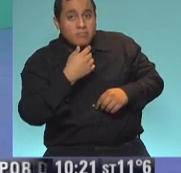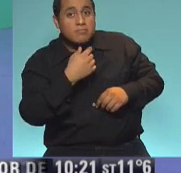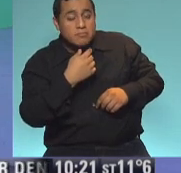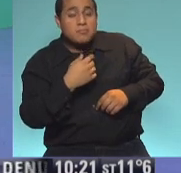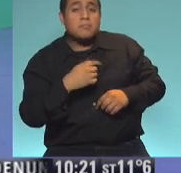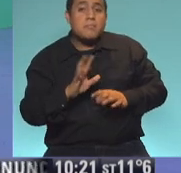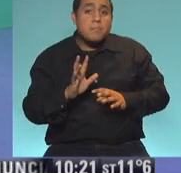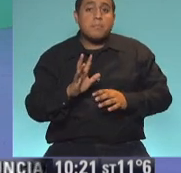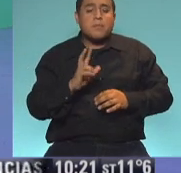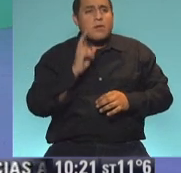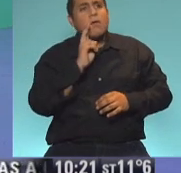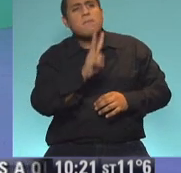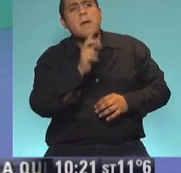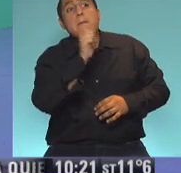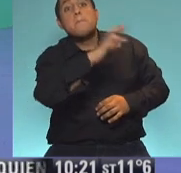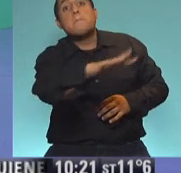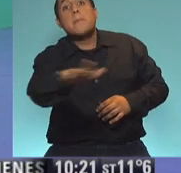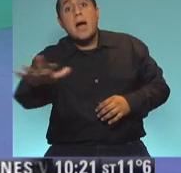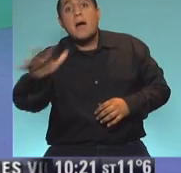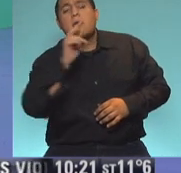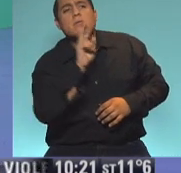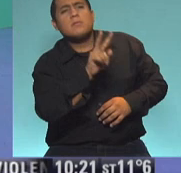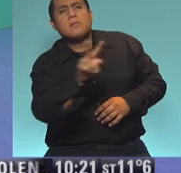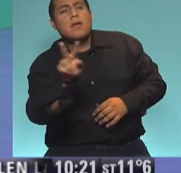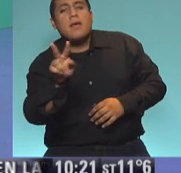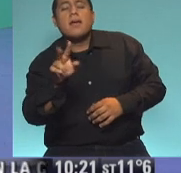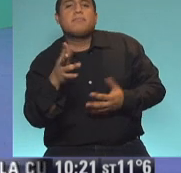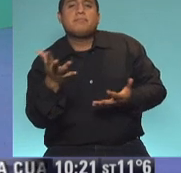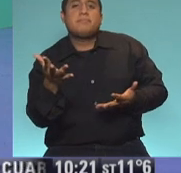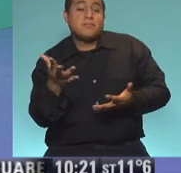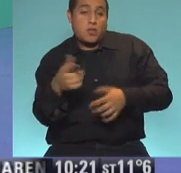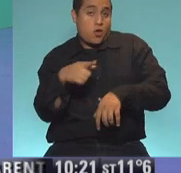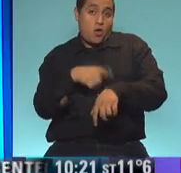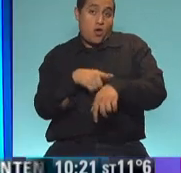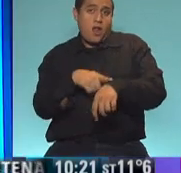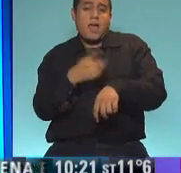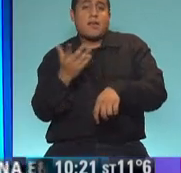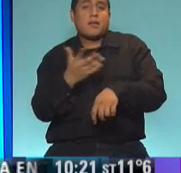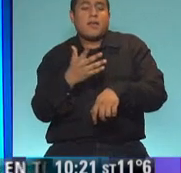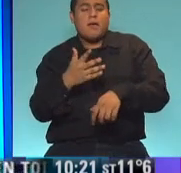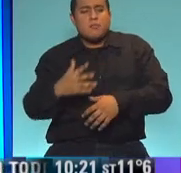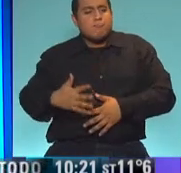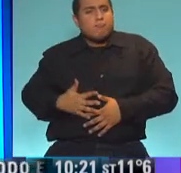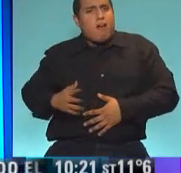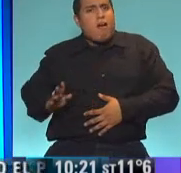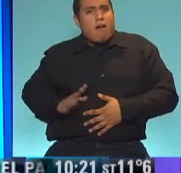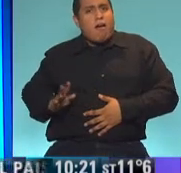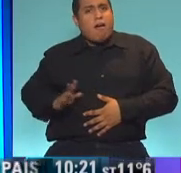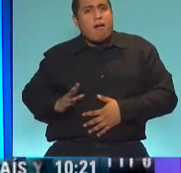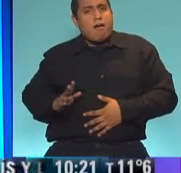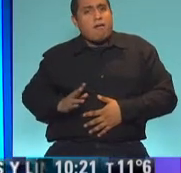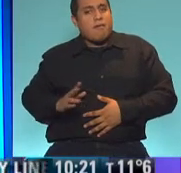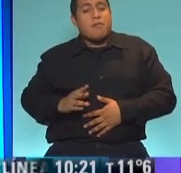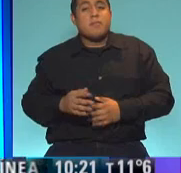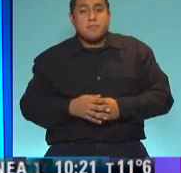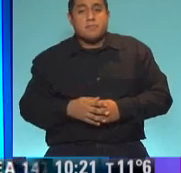Entonces mira hacia el mar. Que a esa hora, es la hora cuando le viene hambre. Tiene un vuelo de